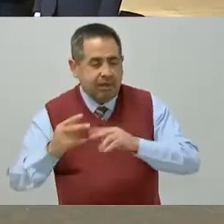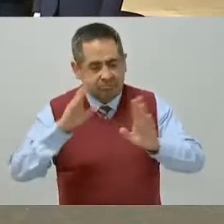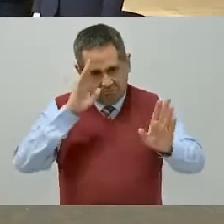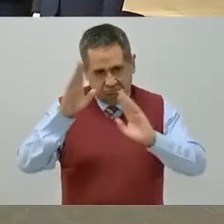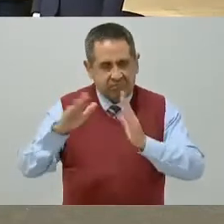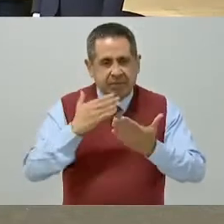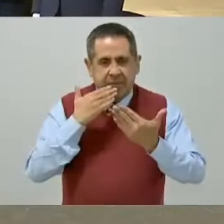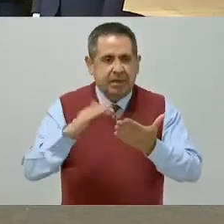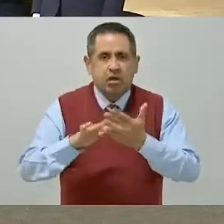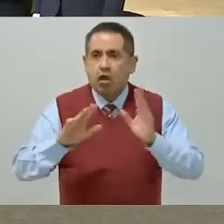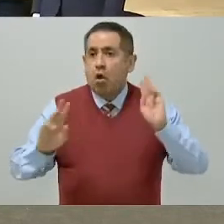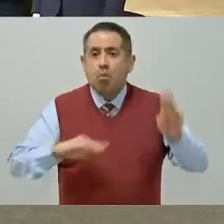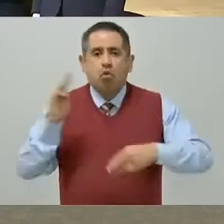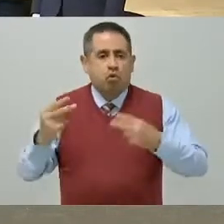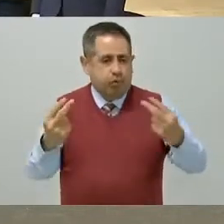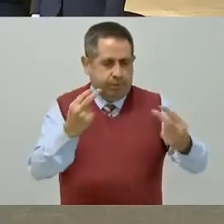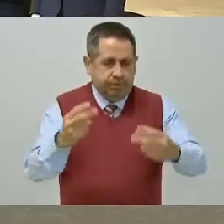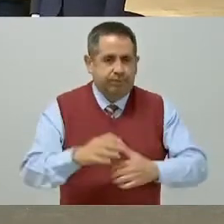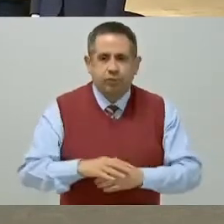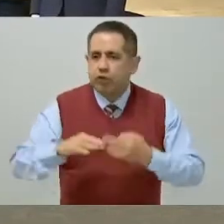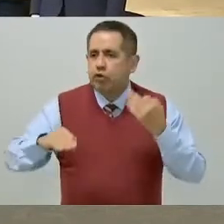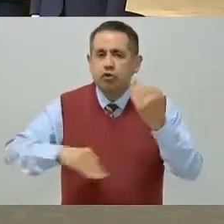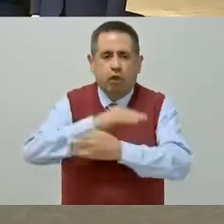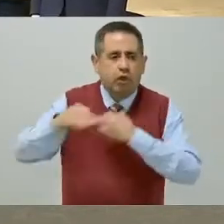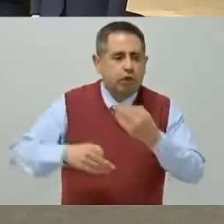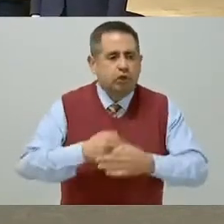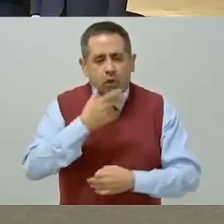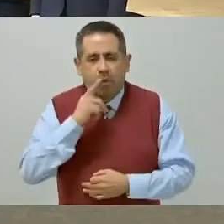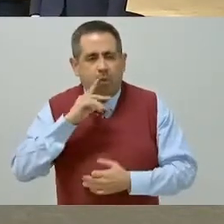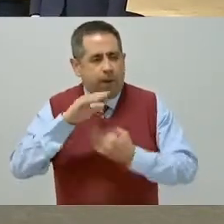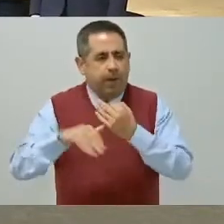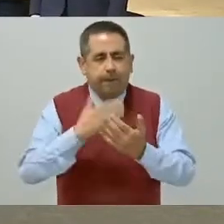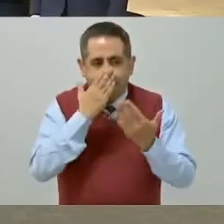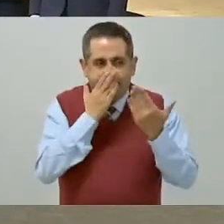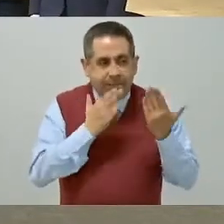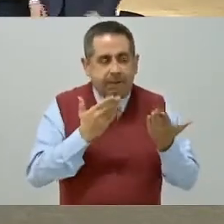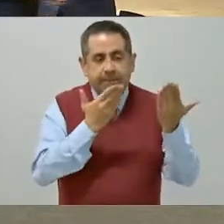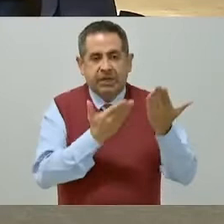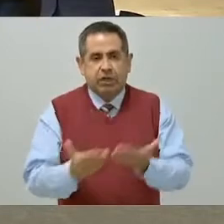todo el mundo. Todas y todas sean bienvenidos.